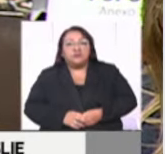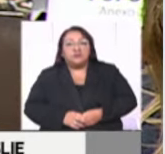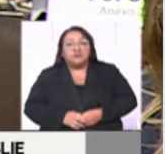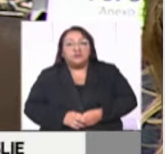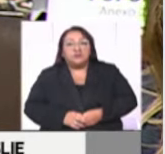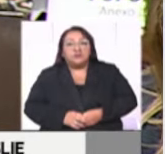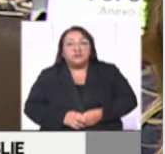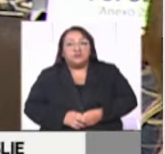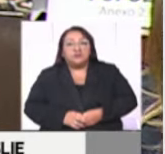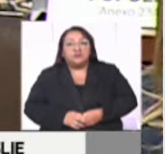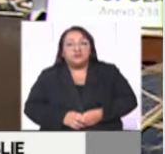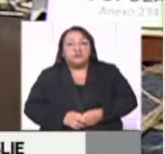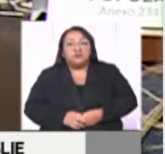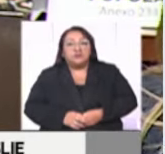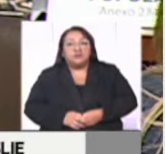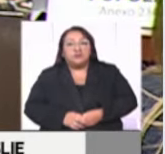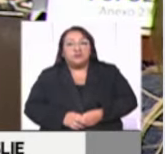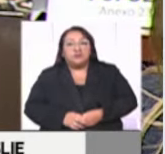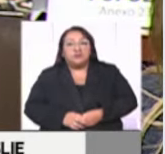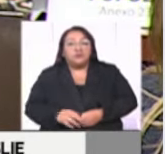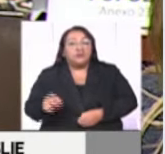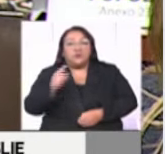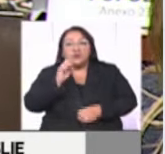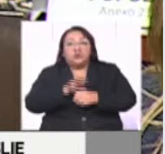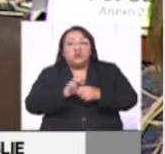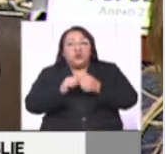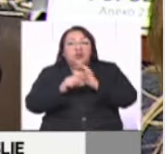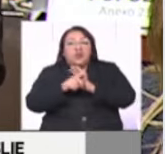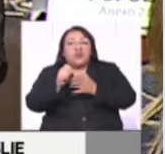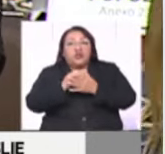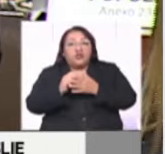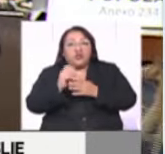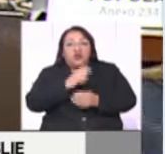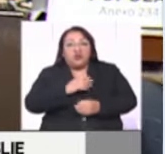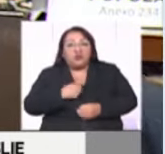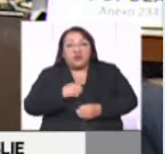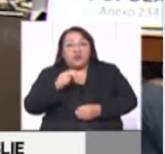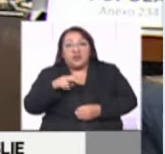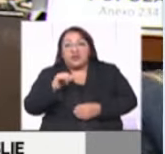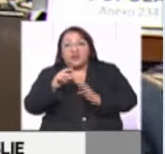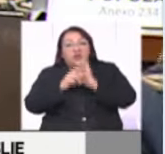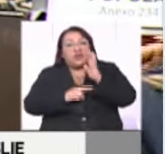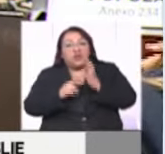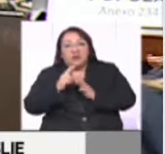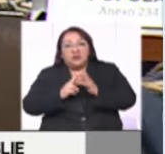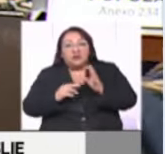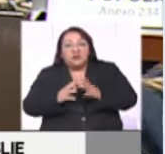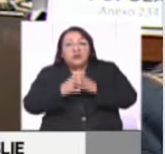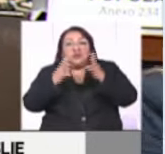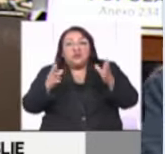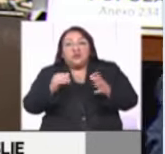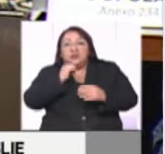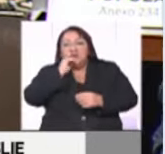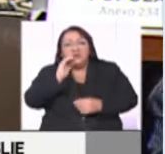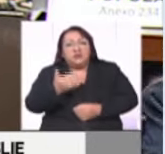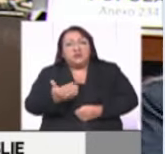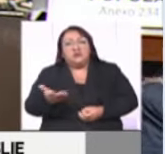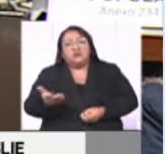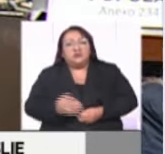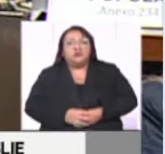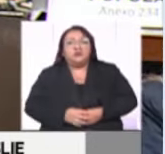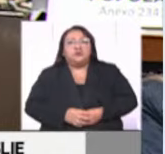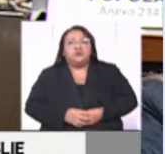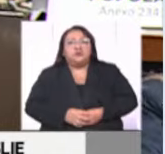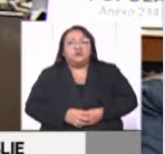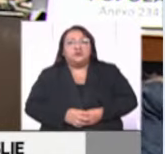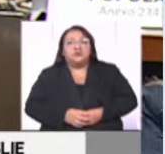Machu Picchu. No se cumplió con la Ley de Contrataciones del Estado ni con el reglamento. Esa es una grave falta a los